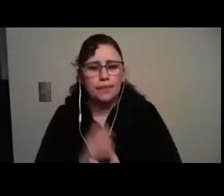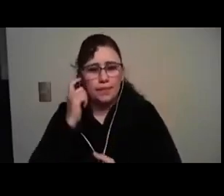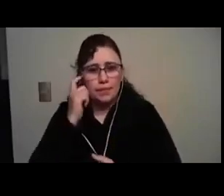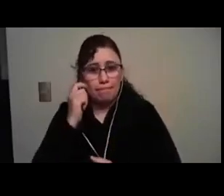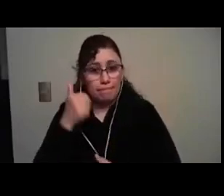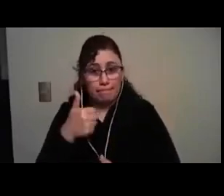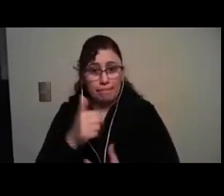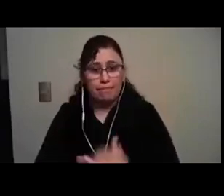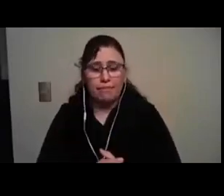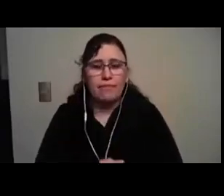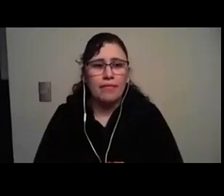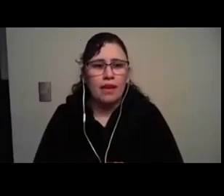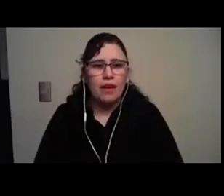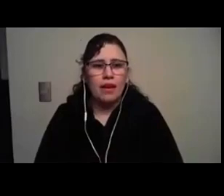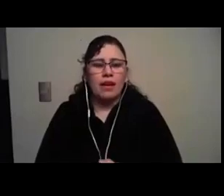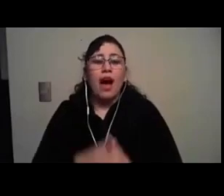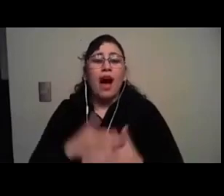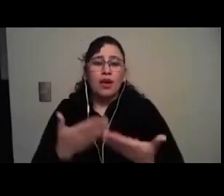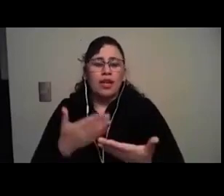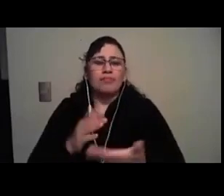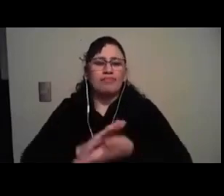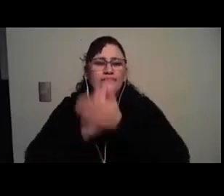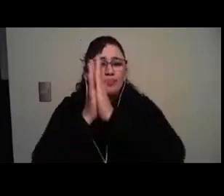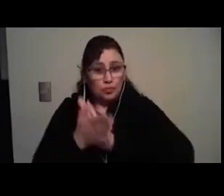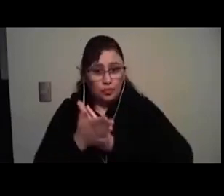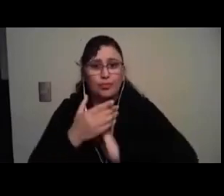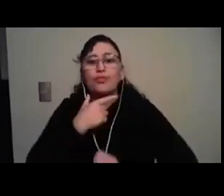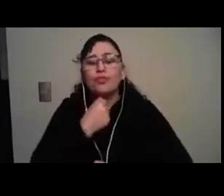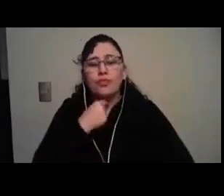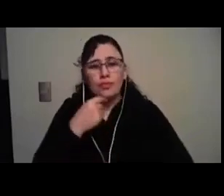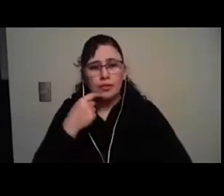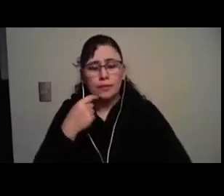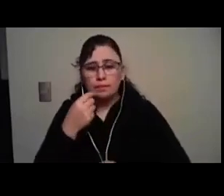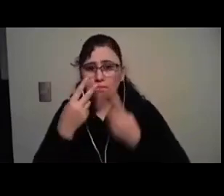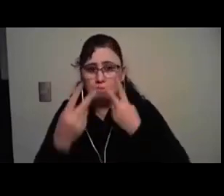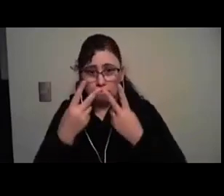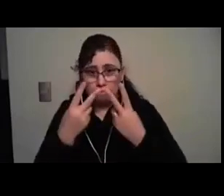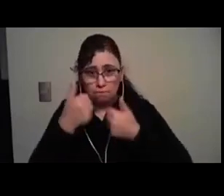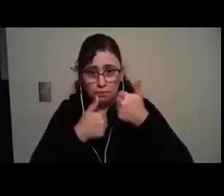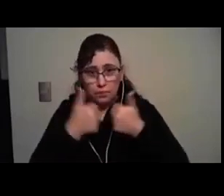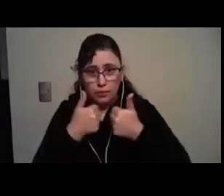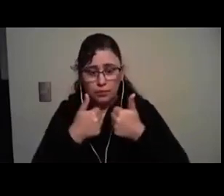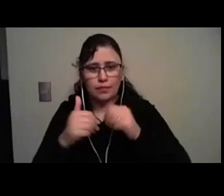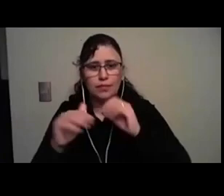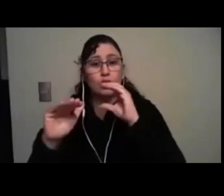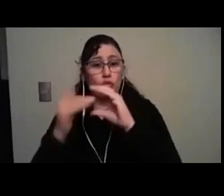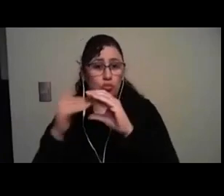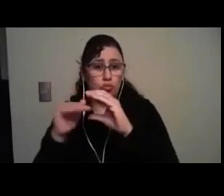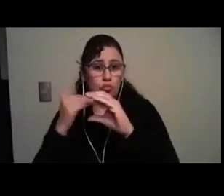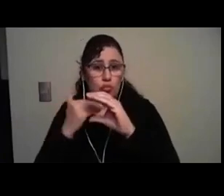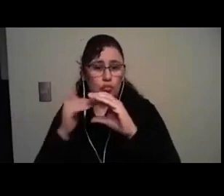¿ya? Entonces, todas aquellas personas que quieran revisarla, que me envíen un correo, ya yo hago un listado y